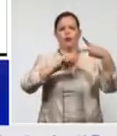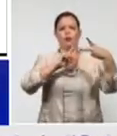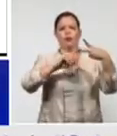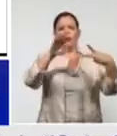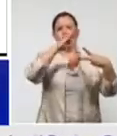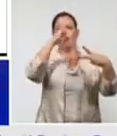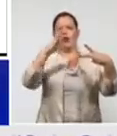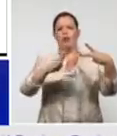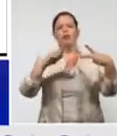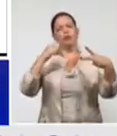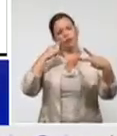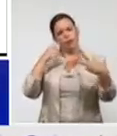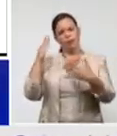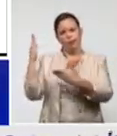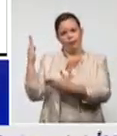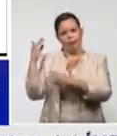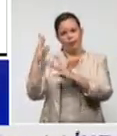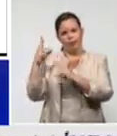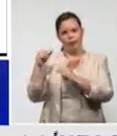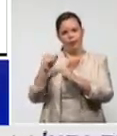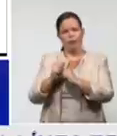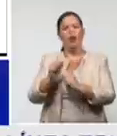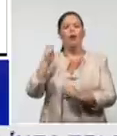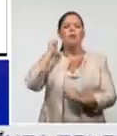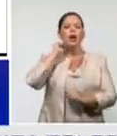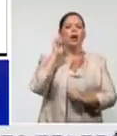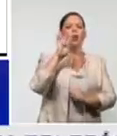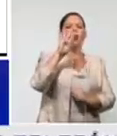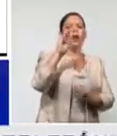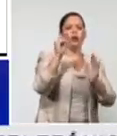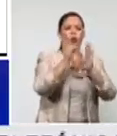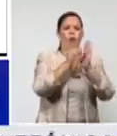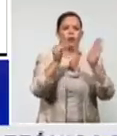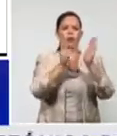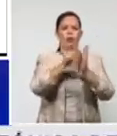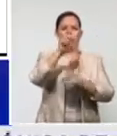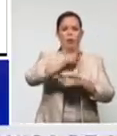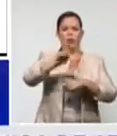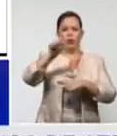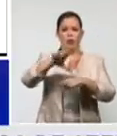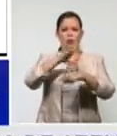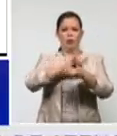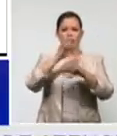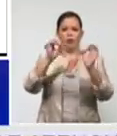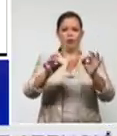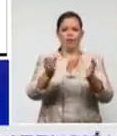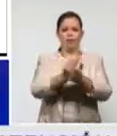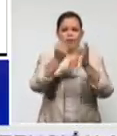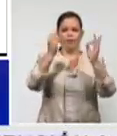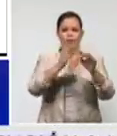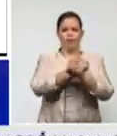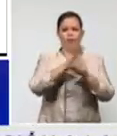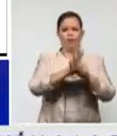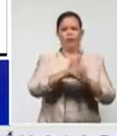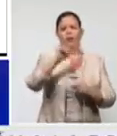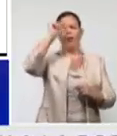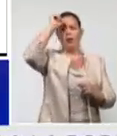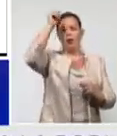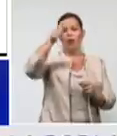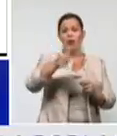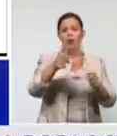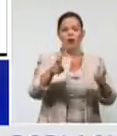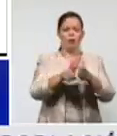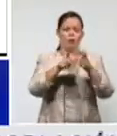los datos, más de 4 millones de casos confirmados. La India tiene un incremento